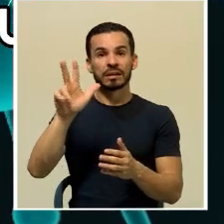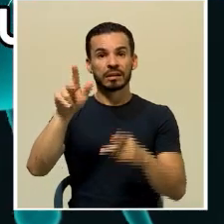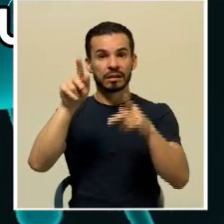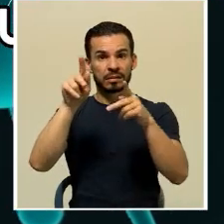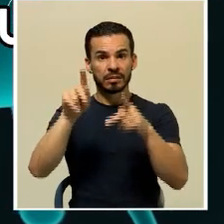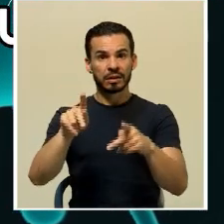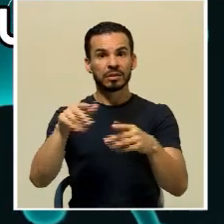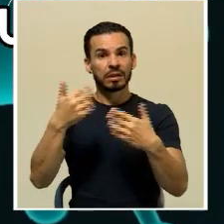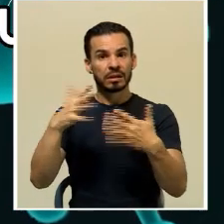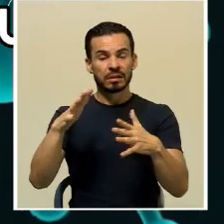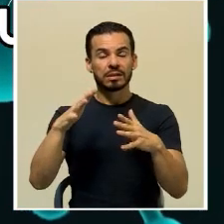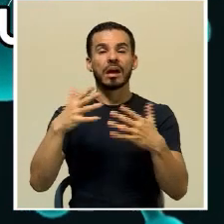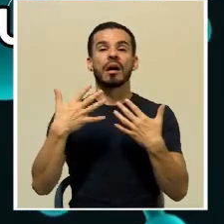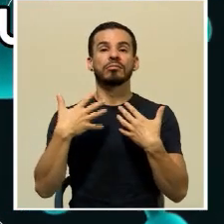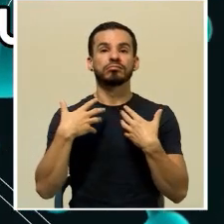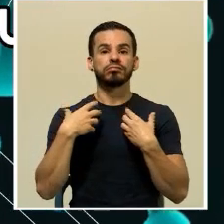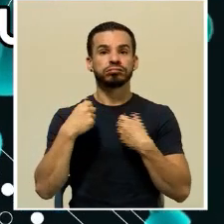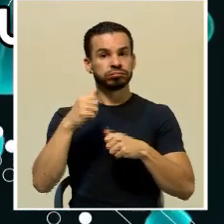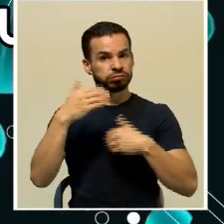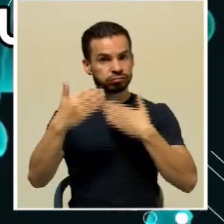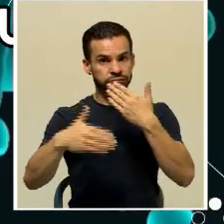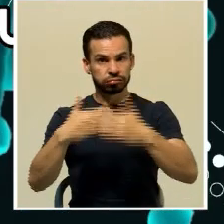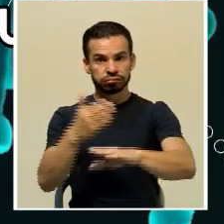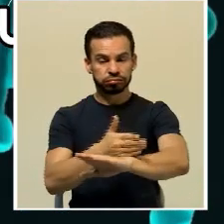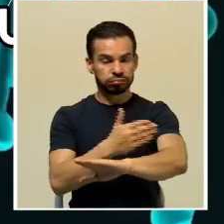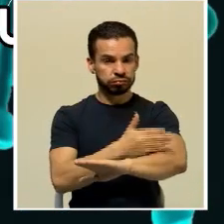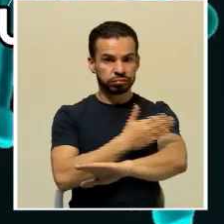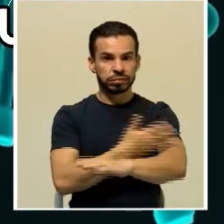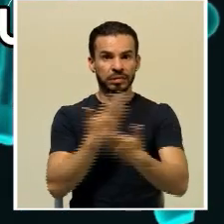2.673 personas que ya vencieron a la enfermedad.